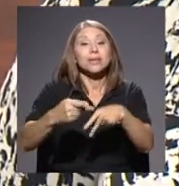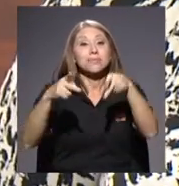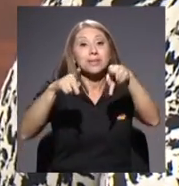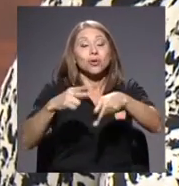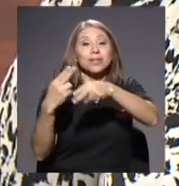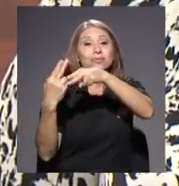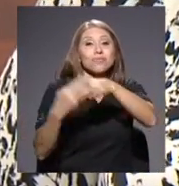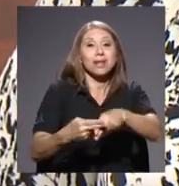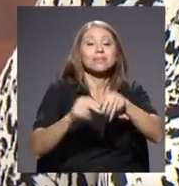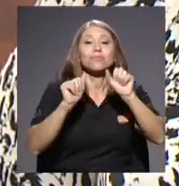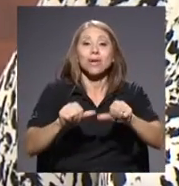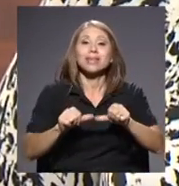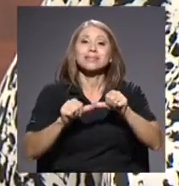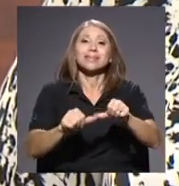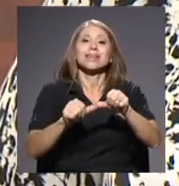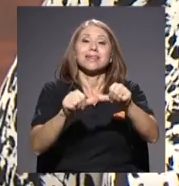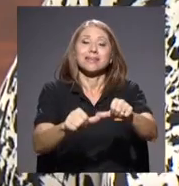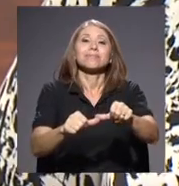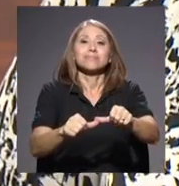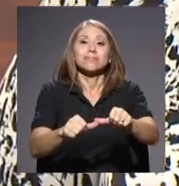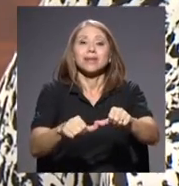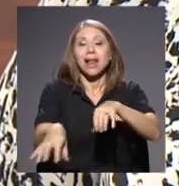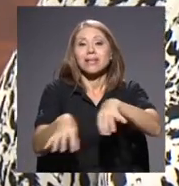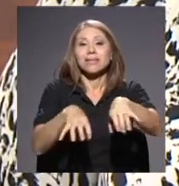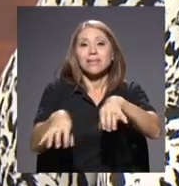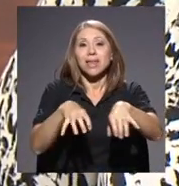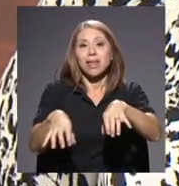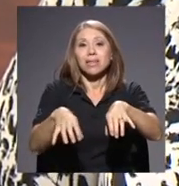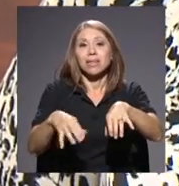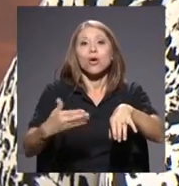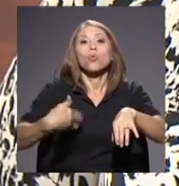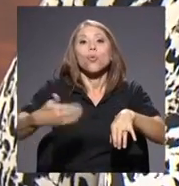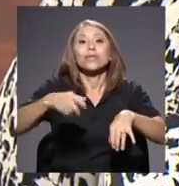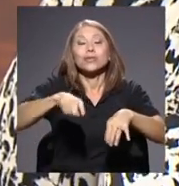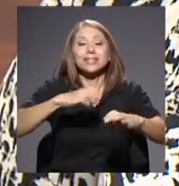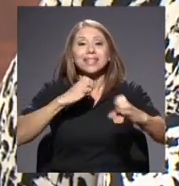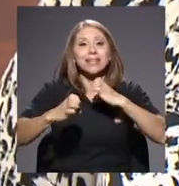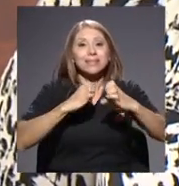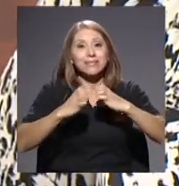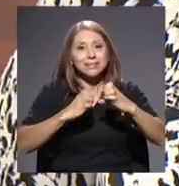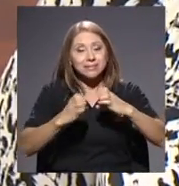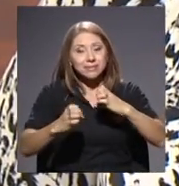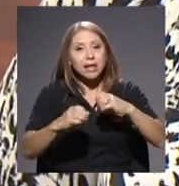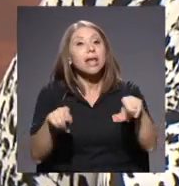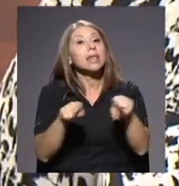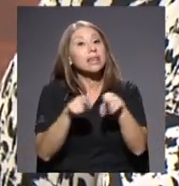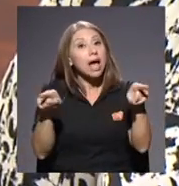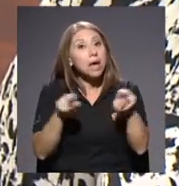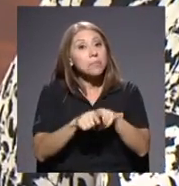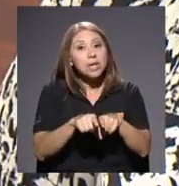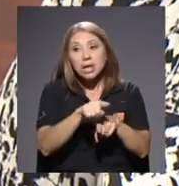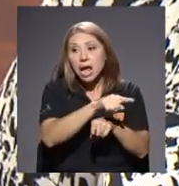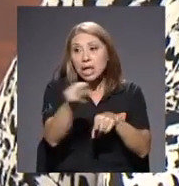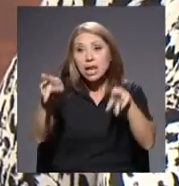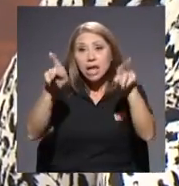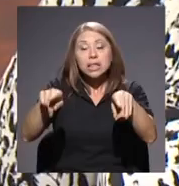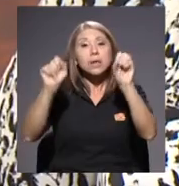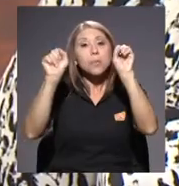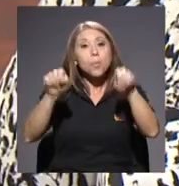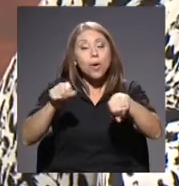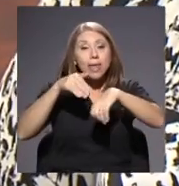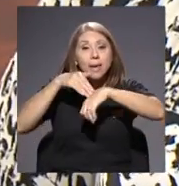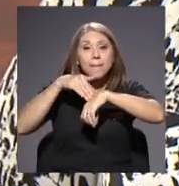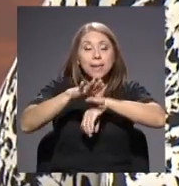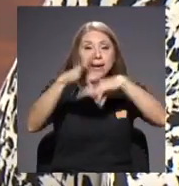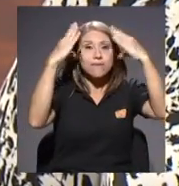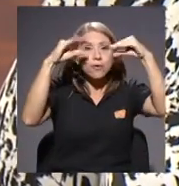la actividad de la Comisión a la hora de entrevistar a las personas que asisten ahí, y que la gente pueda también mandar información sobre los candidatos para que los diputados puedan